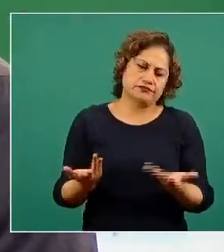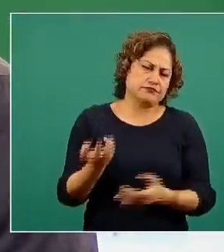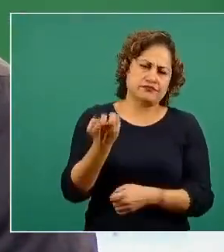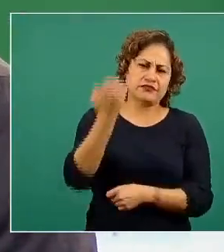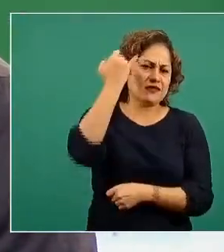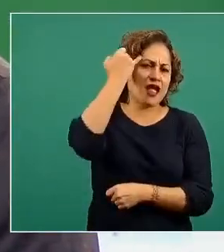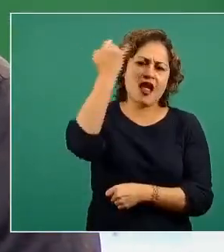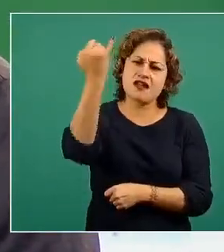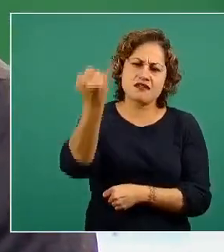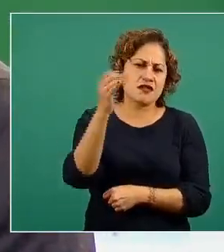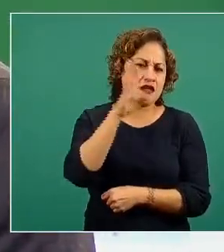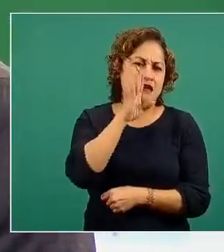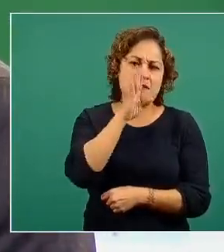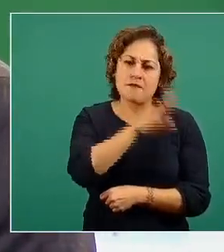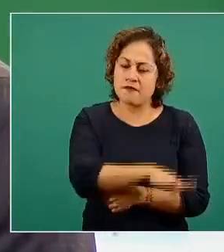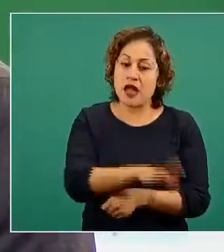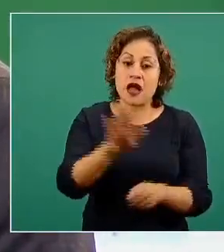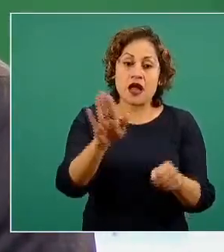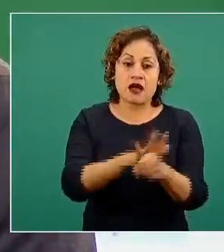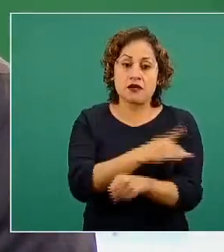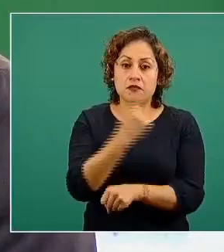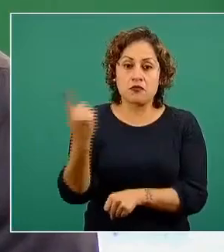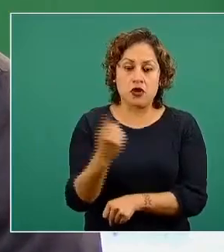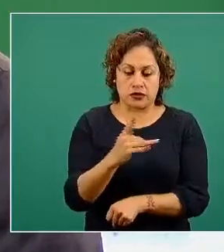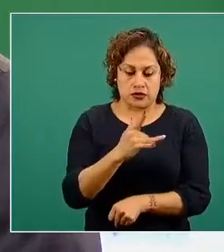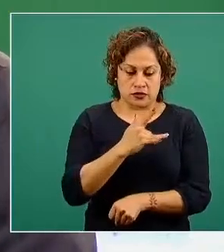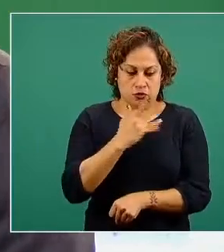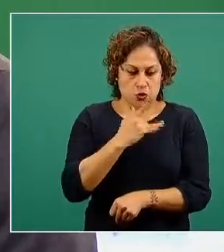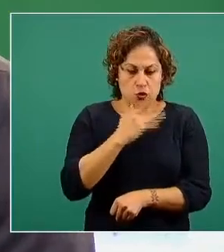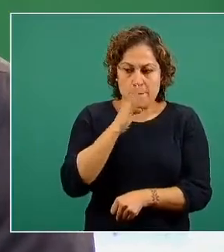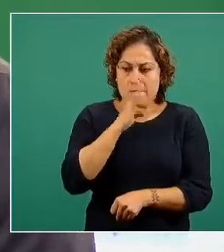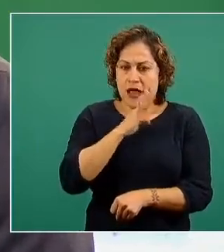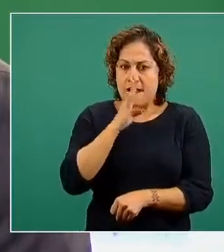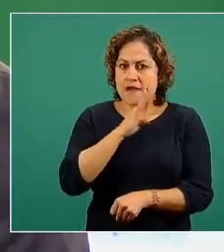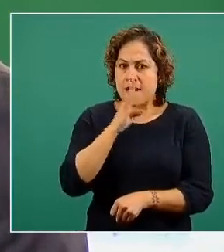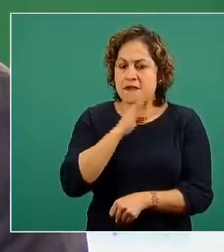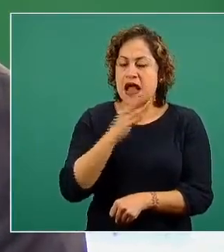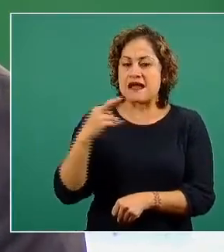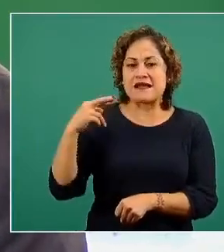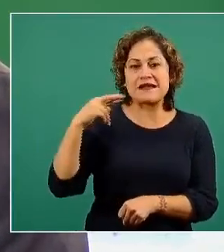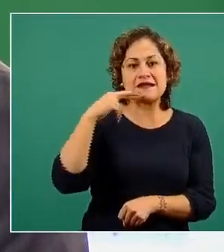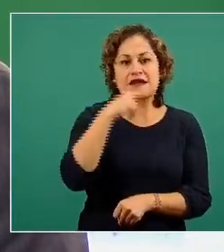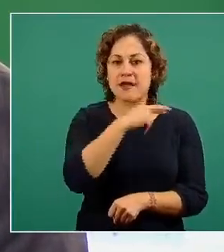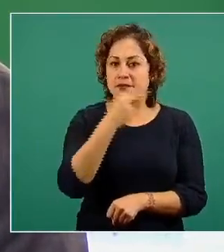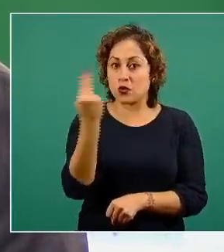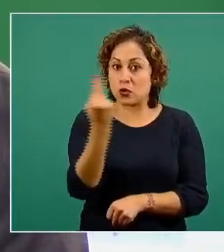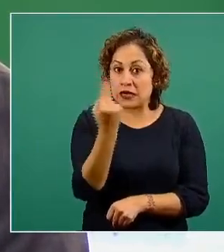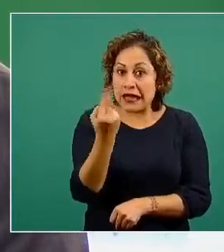lo contrario es conforme más temprano lleguen o conforme más temprano tengan una evaluación médica,